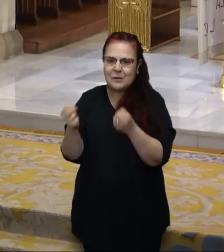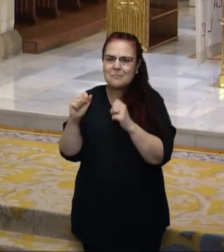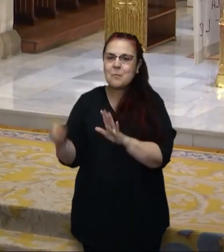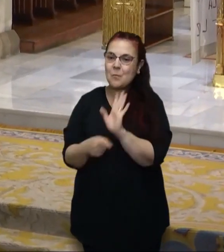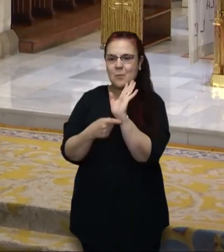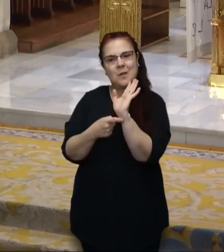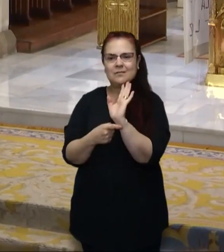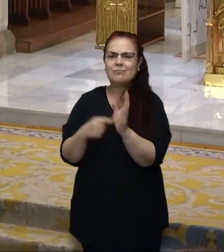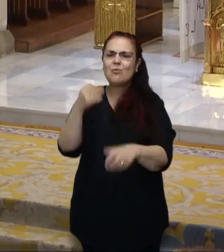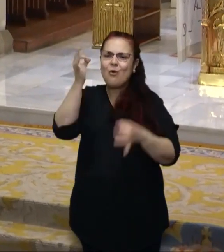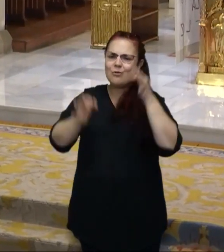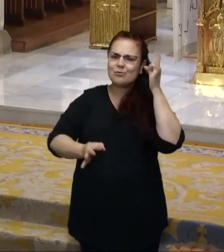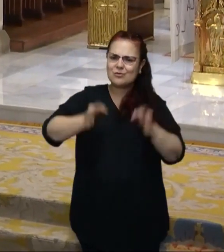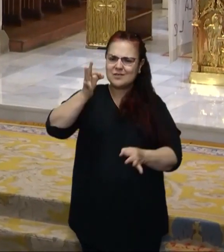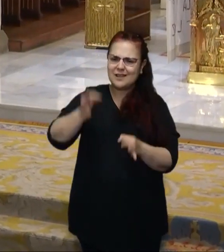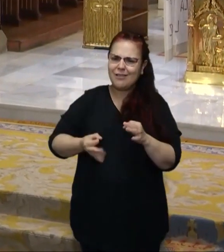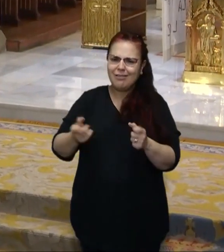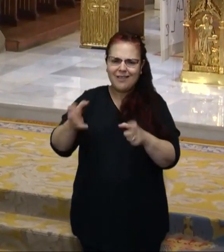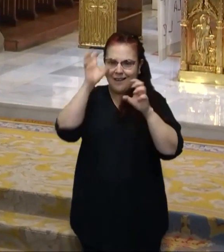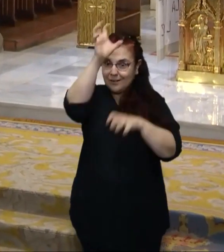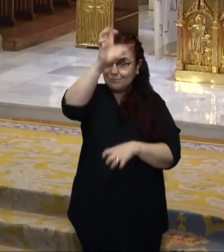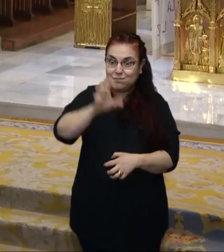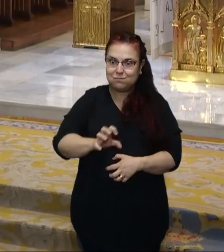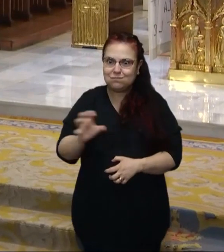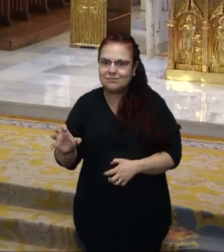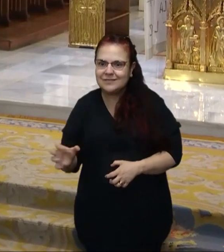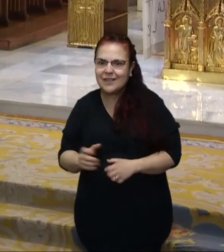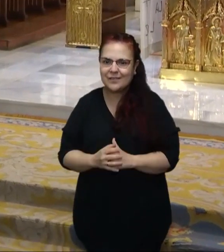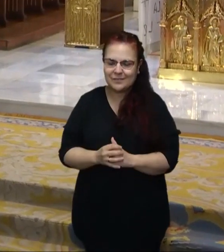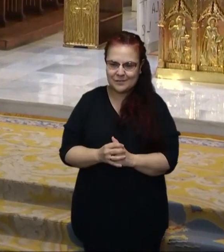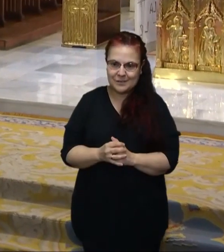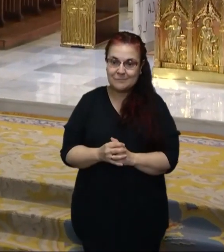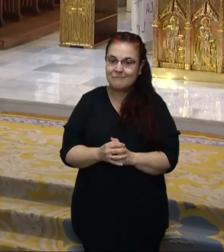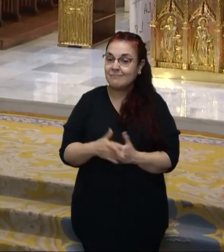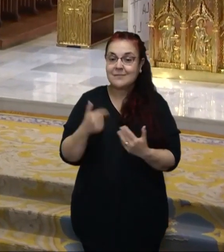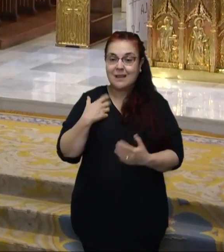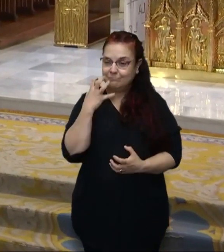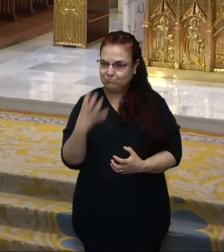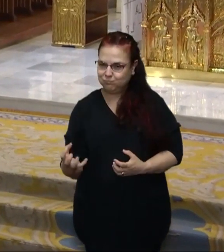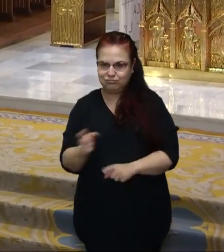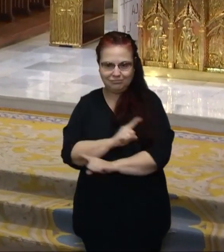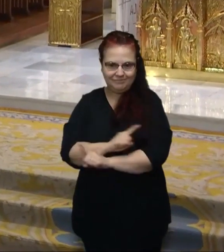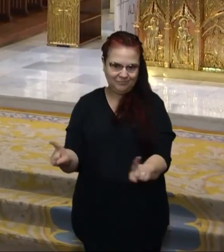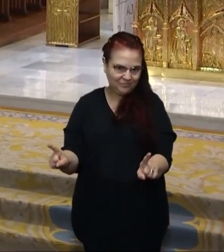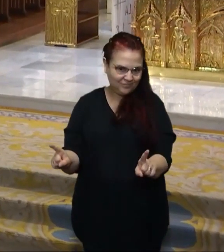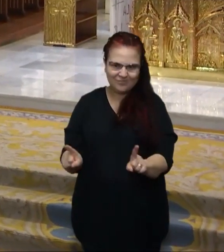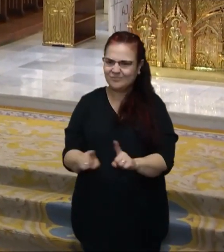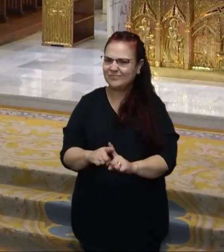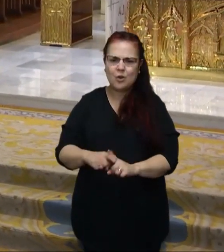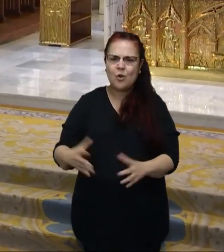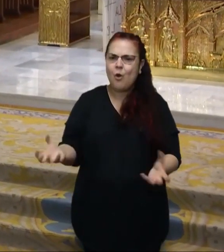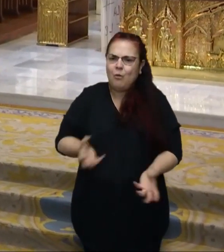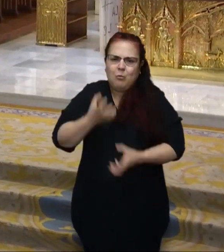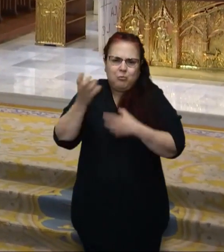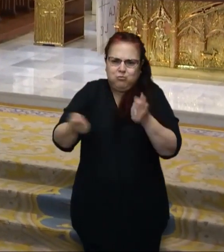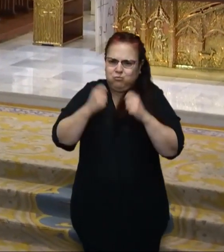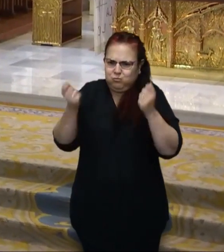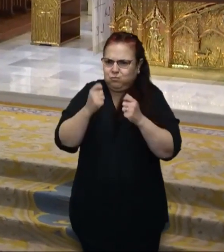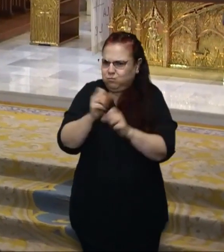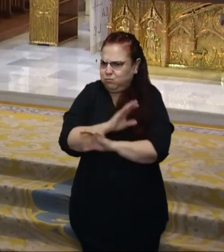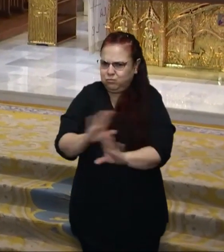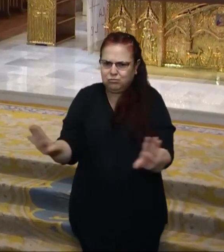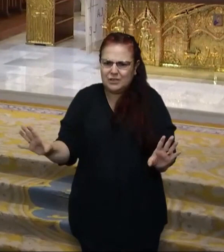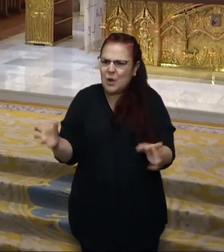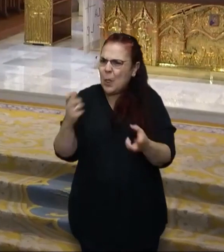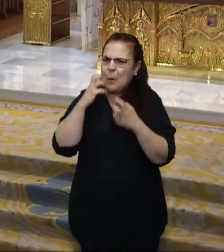Manifestará la justicia a las naciones. No gritará, no clamará,